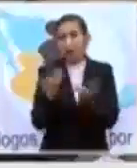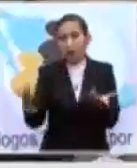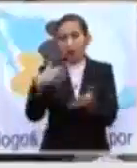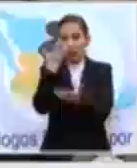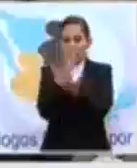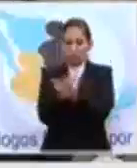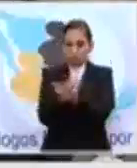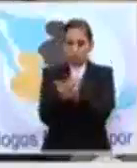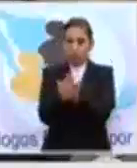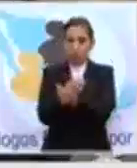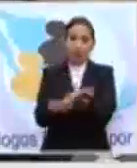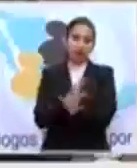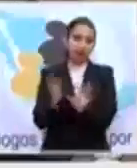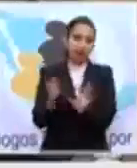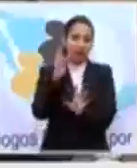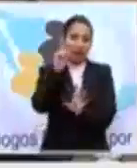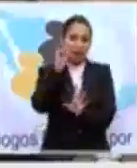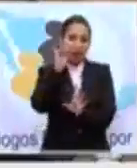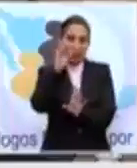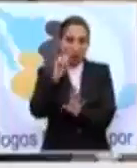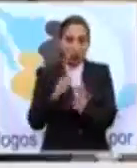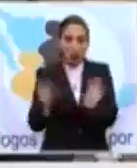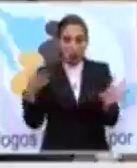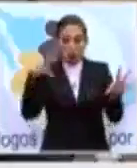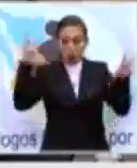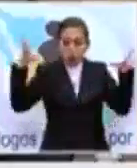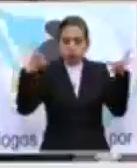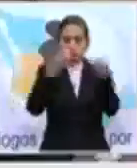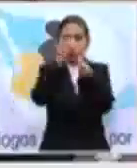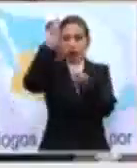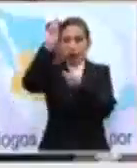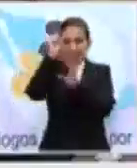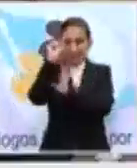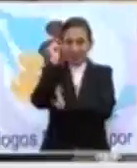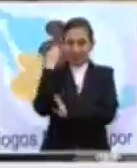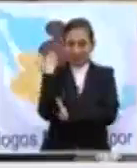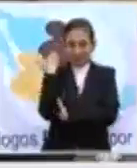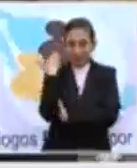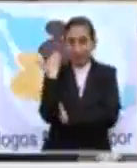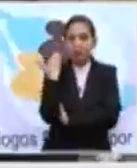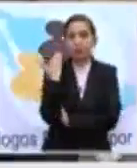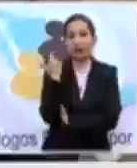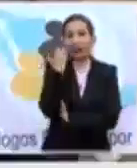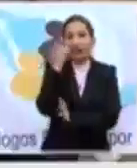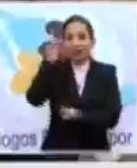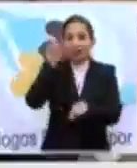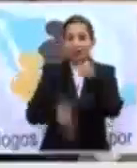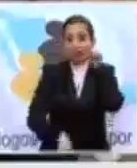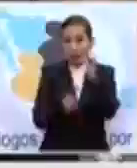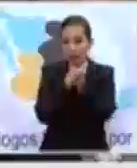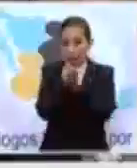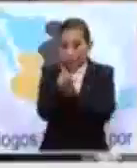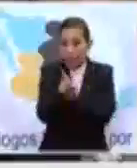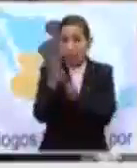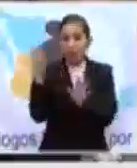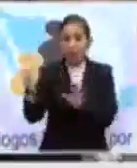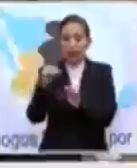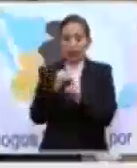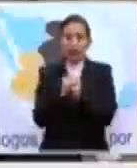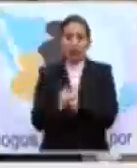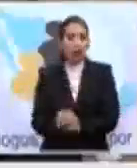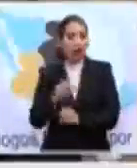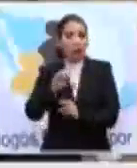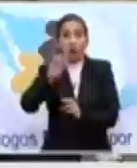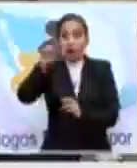retiro, verdaderamente una versión de universalidad como la que mencioné hace un momento, que quita derechos, que degrada, no es